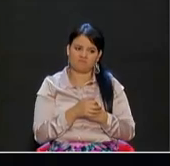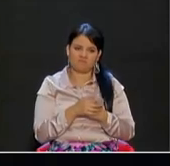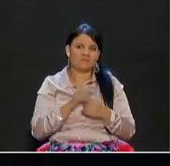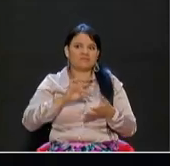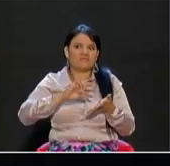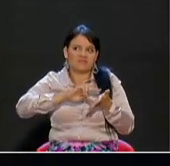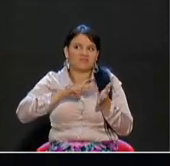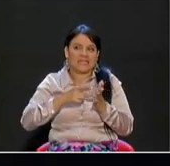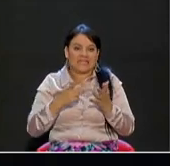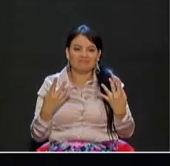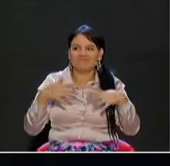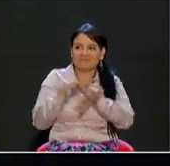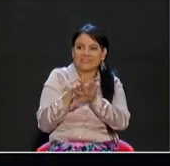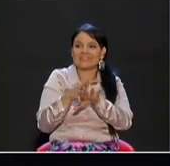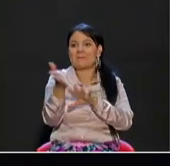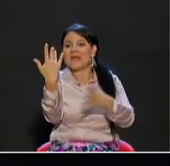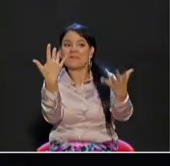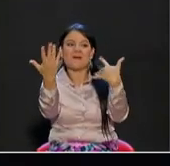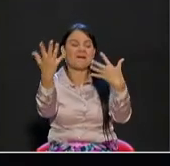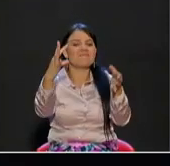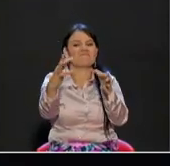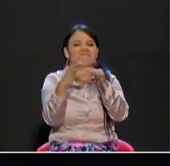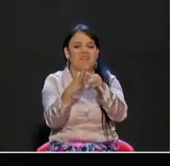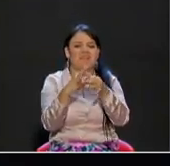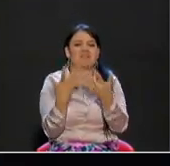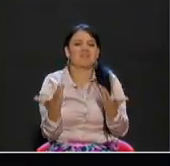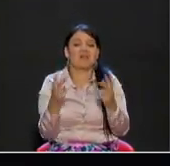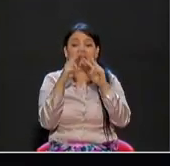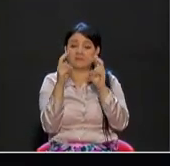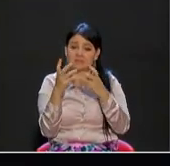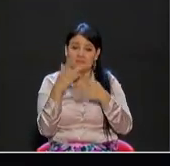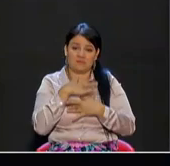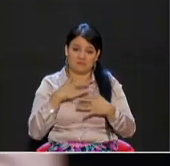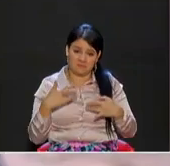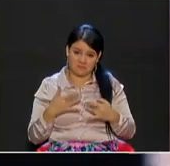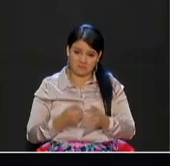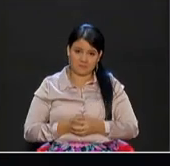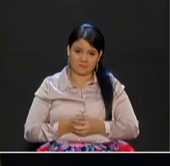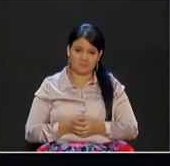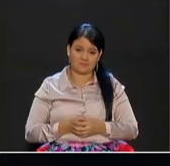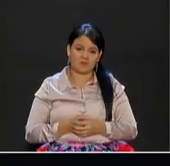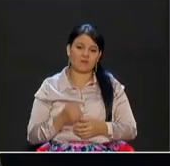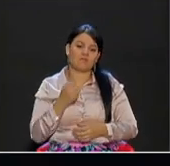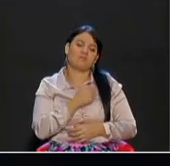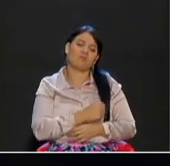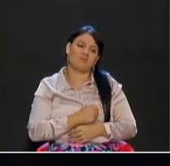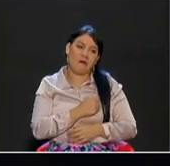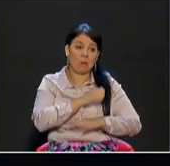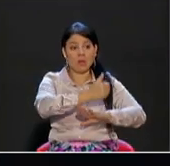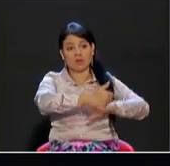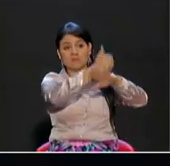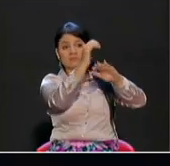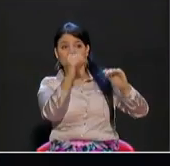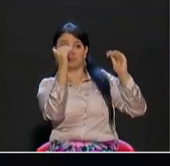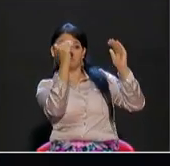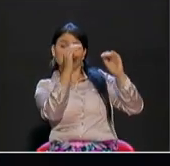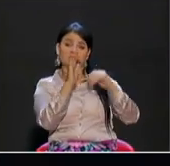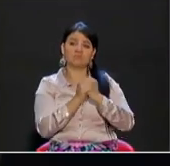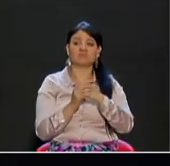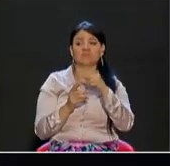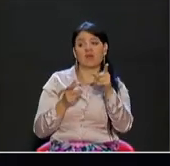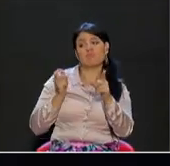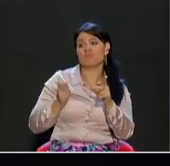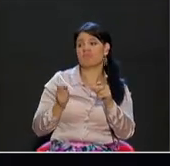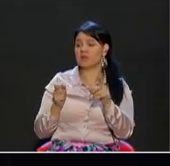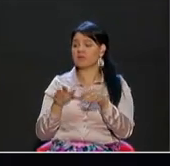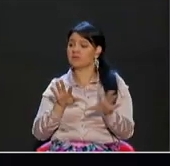en el tema de salud es muy importante y pedir algo menos burocracia menos abogados en el salud y más